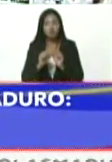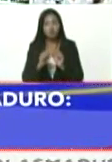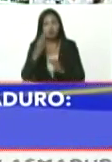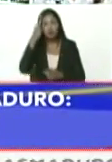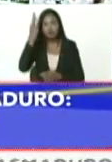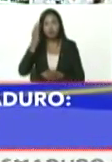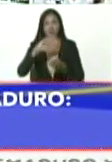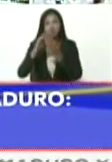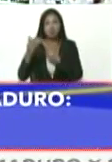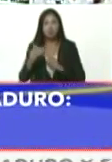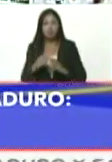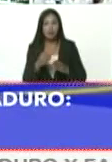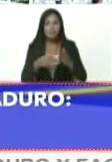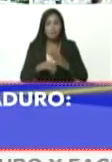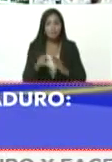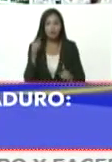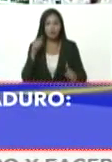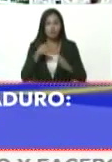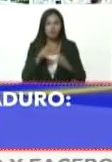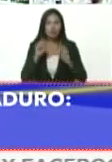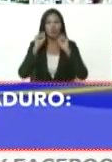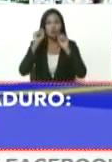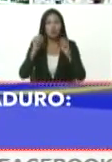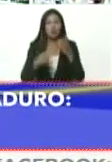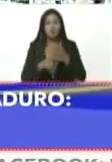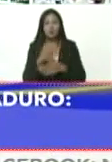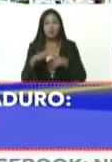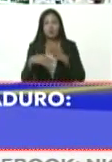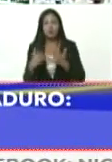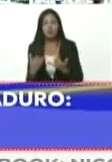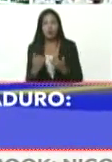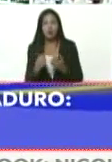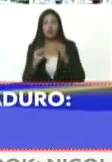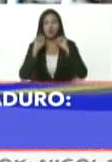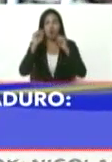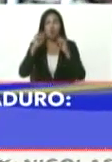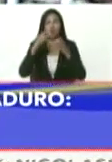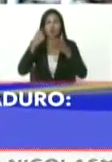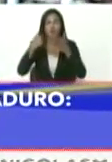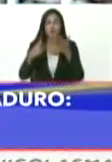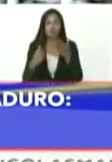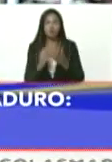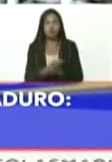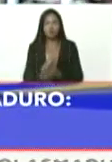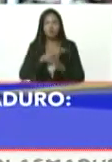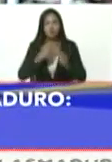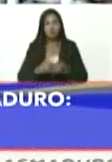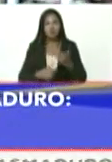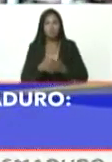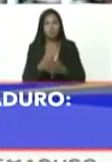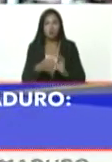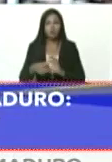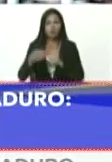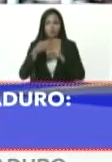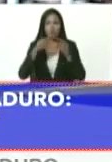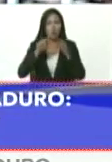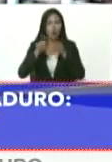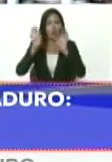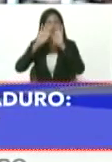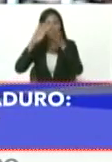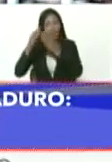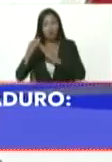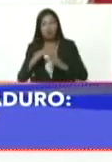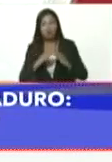comunal, van obteniendo un logro por aquí, otro logro por allá, van fortaleciendo sus lazos con la comunidad, surge